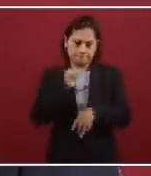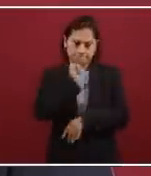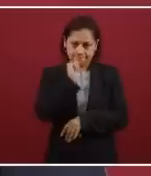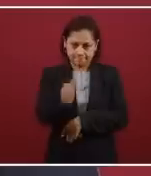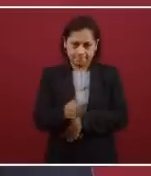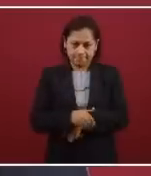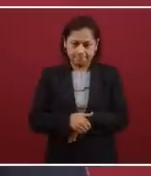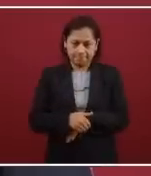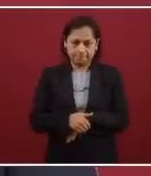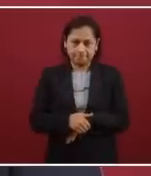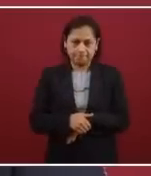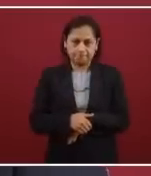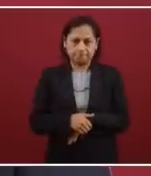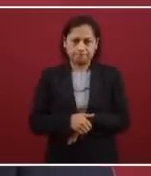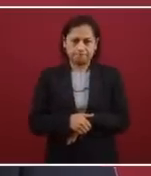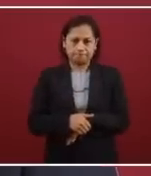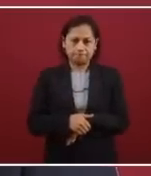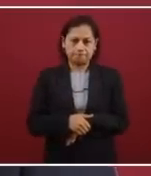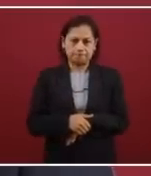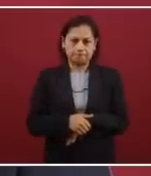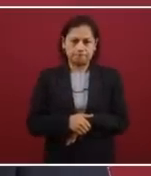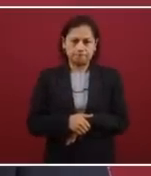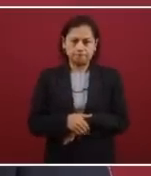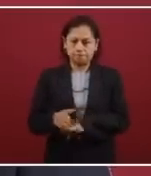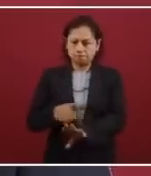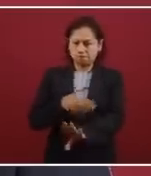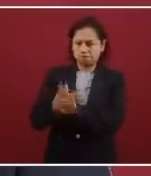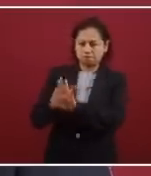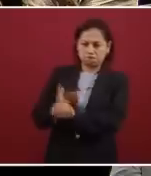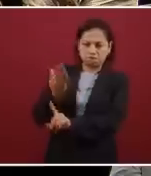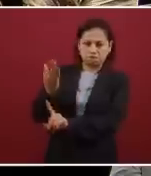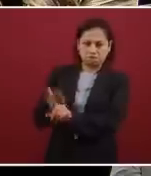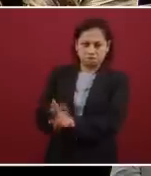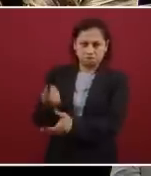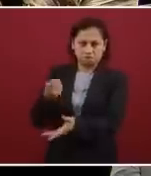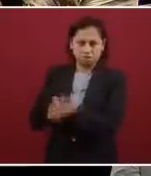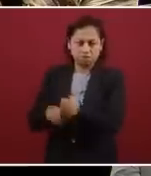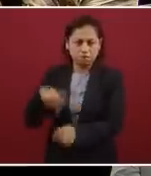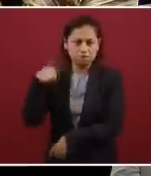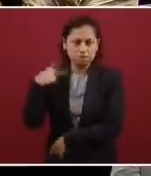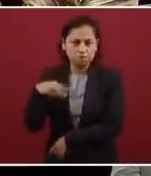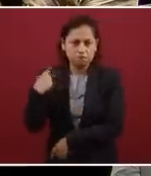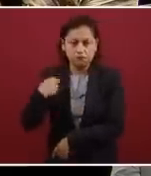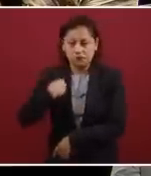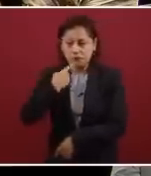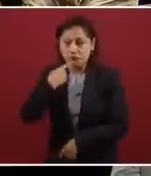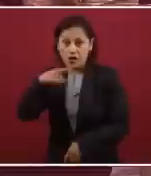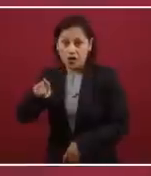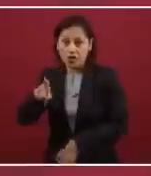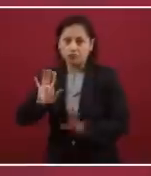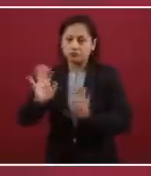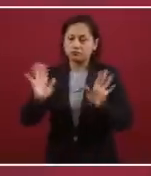en contra de nadie en el caso de Veracruz, que yo recuerde.